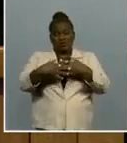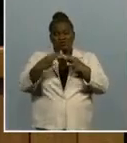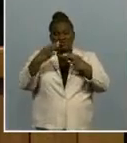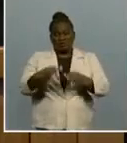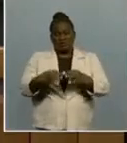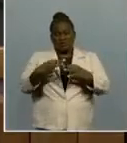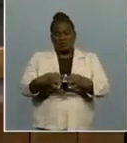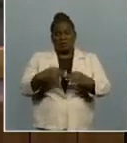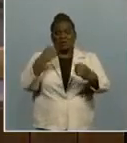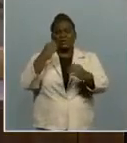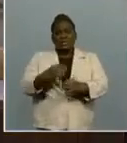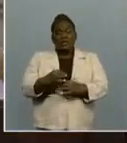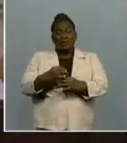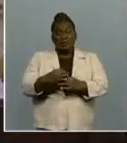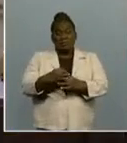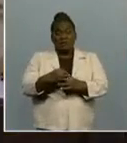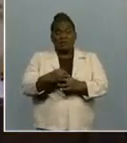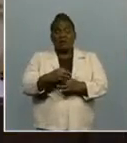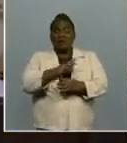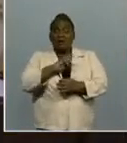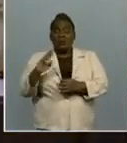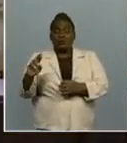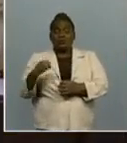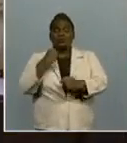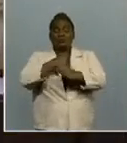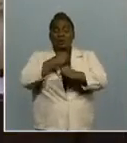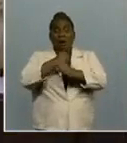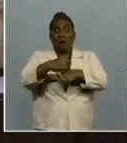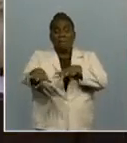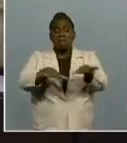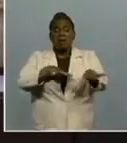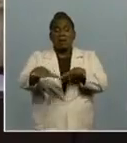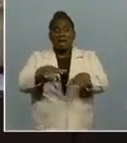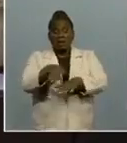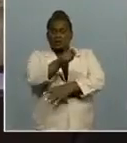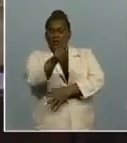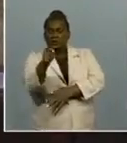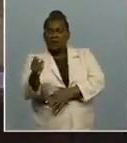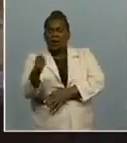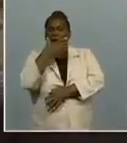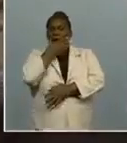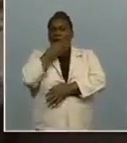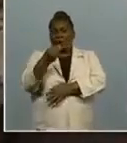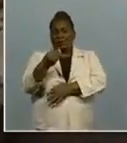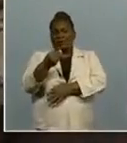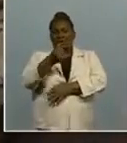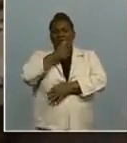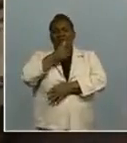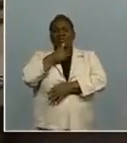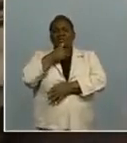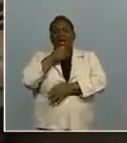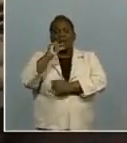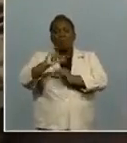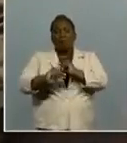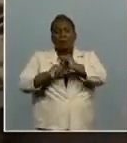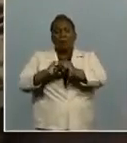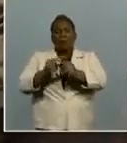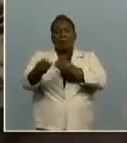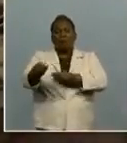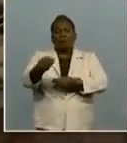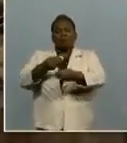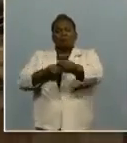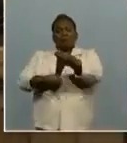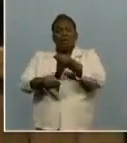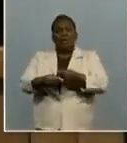trabajó siempre en la formación de las nuevas generaciones y ha facilitado el paulatino traspaso de las principales